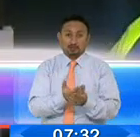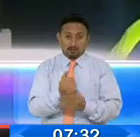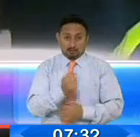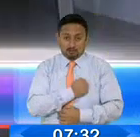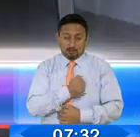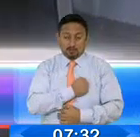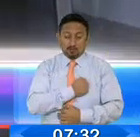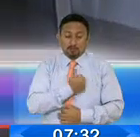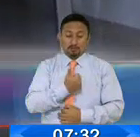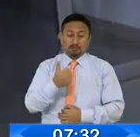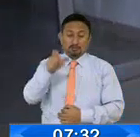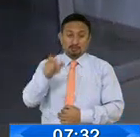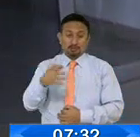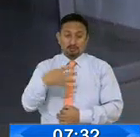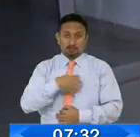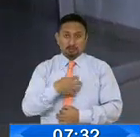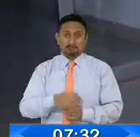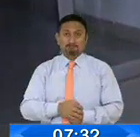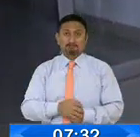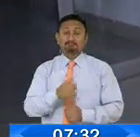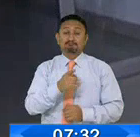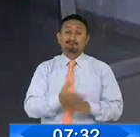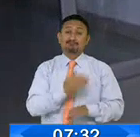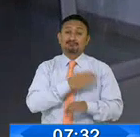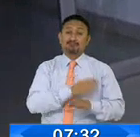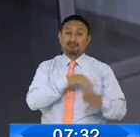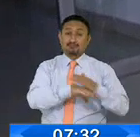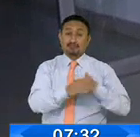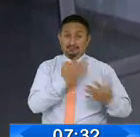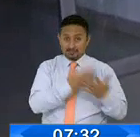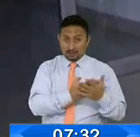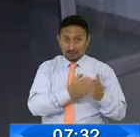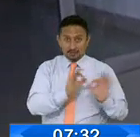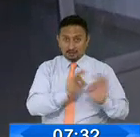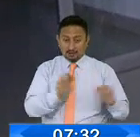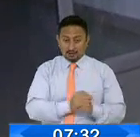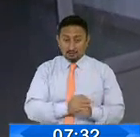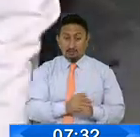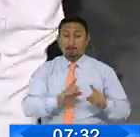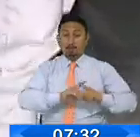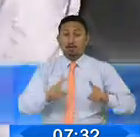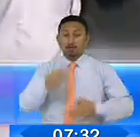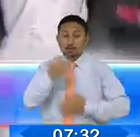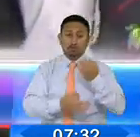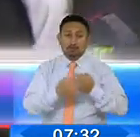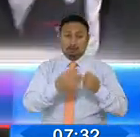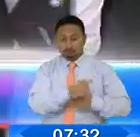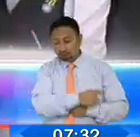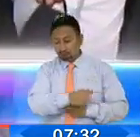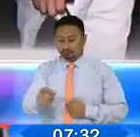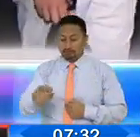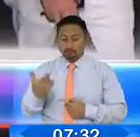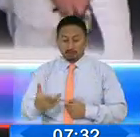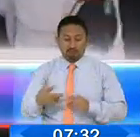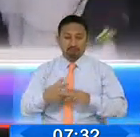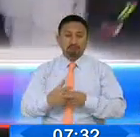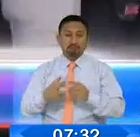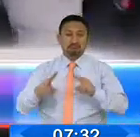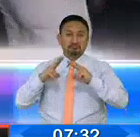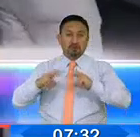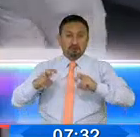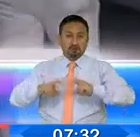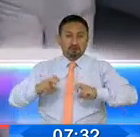Sporting Club. El individuo no registra antecedentes penales, no obstante fue entregado a la justicia para las respectivas